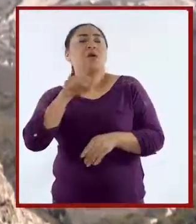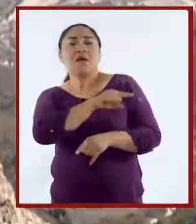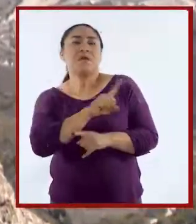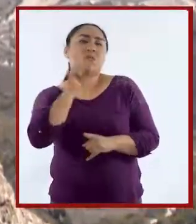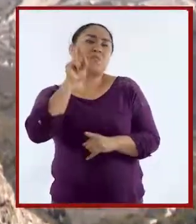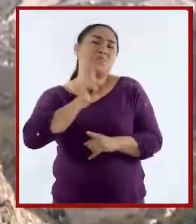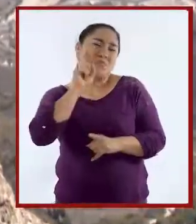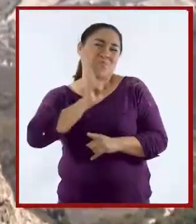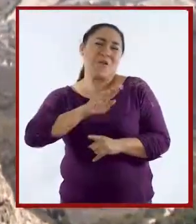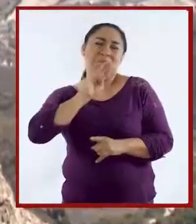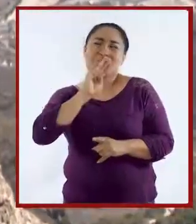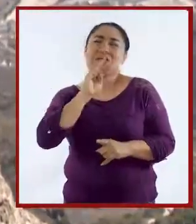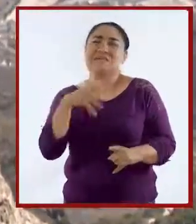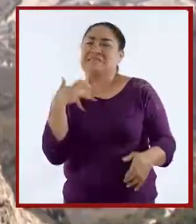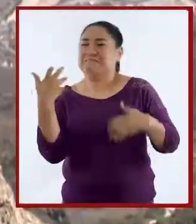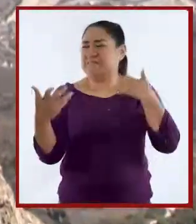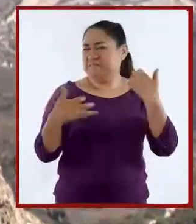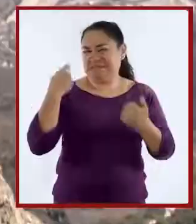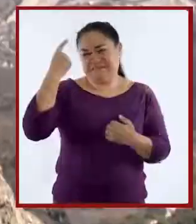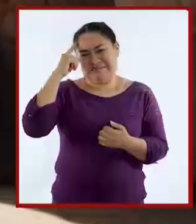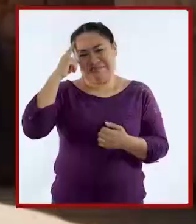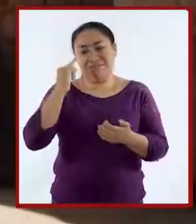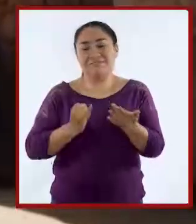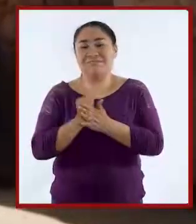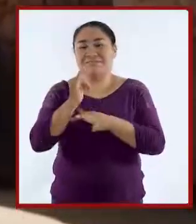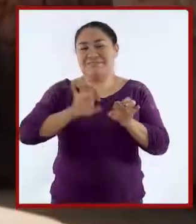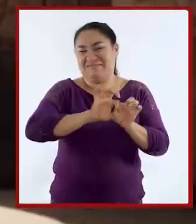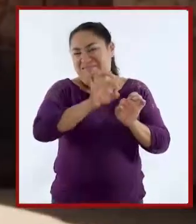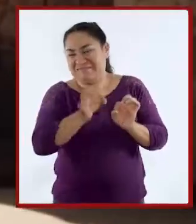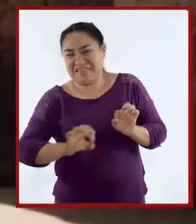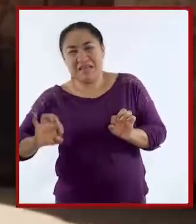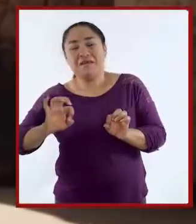la señora está esperándolo pues muy enojada con una manguera y se oía